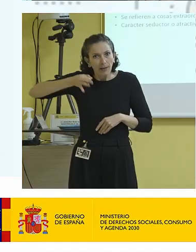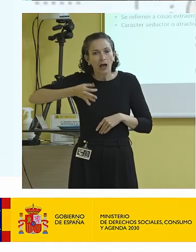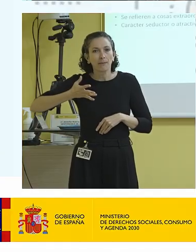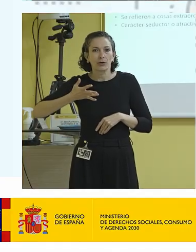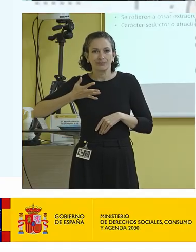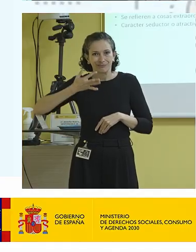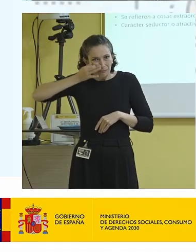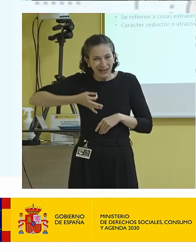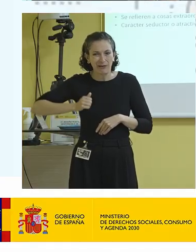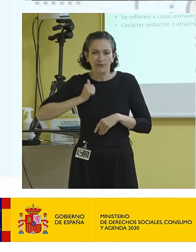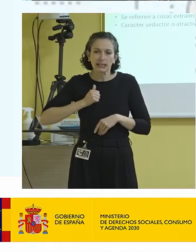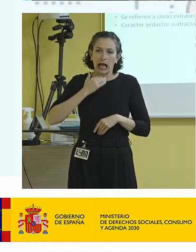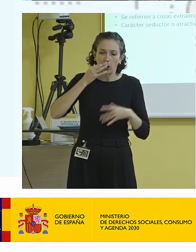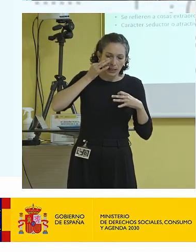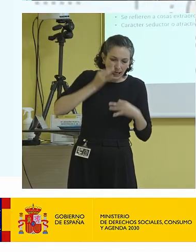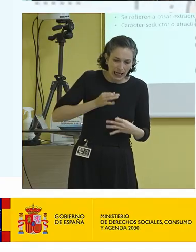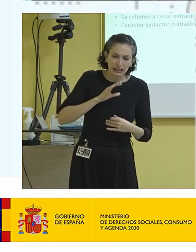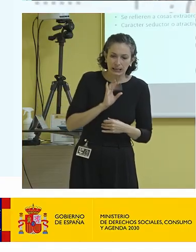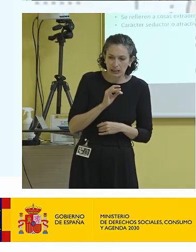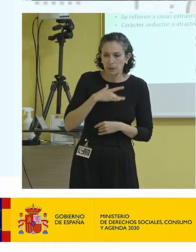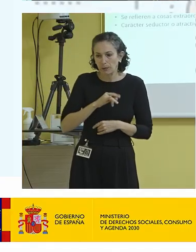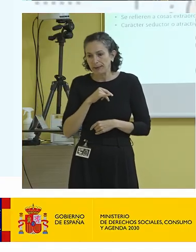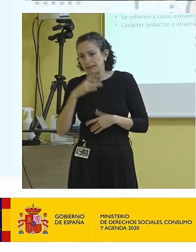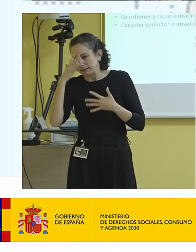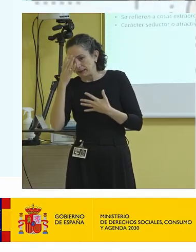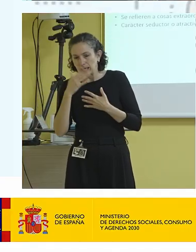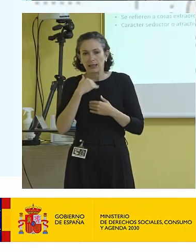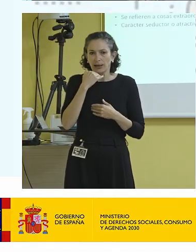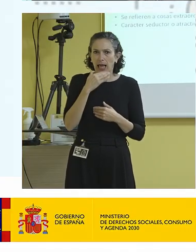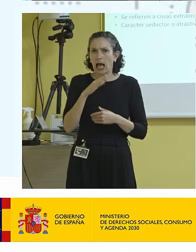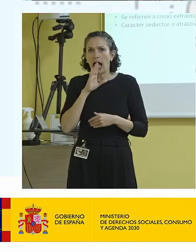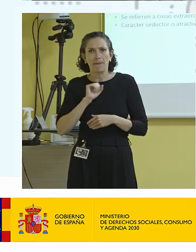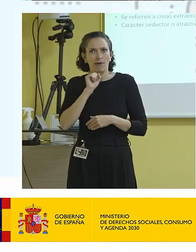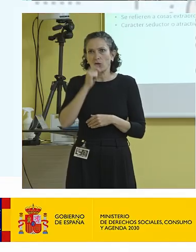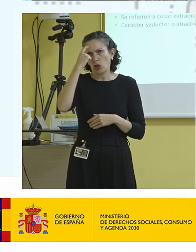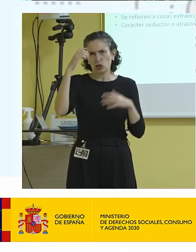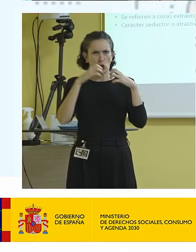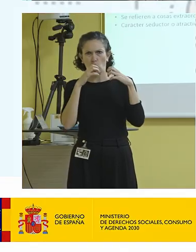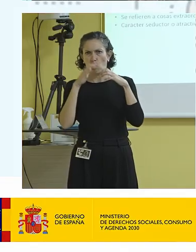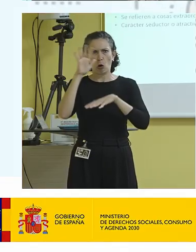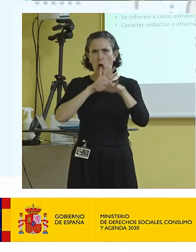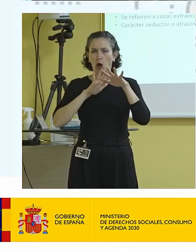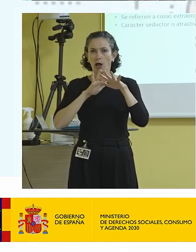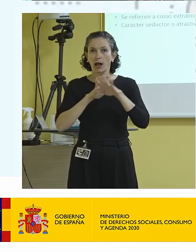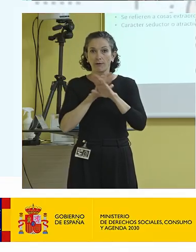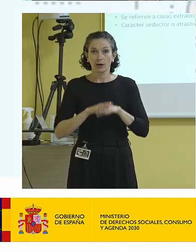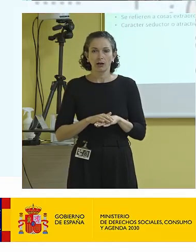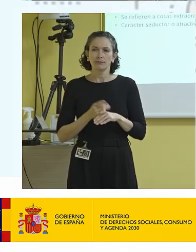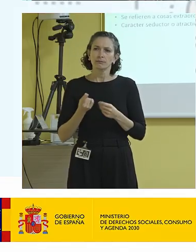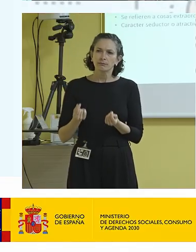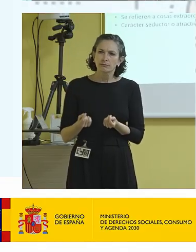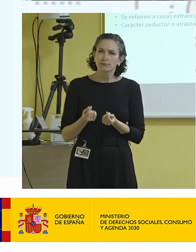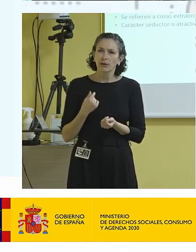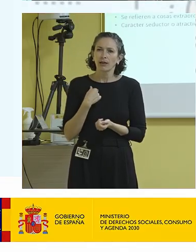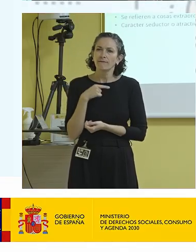verdad, tienen algo de realidad, algo que los hace creíbles, hablan de cosas extraordinarias sobre el cerebro y, joroba, que al final te tocan y te gustaría